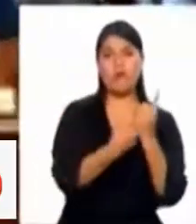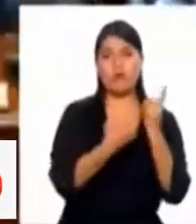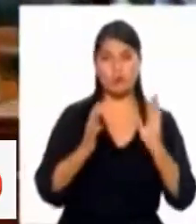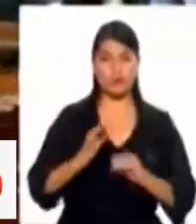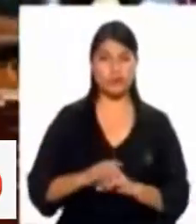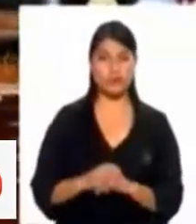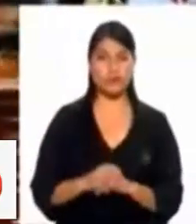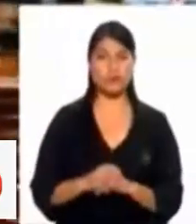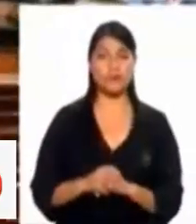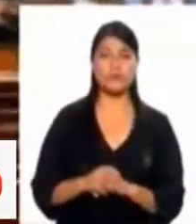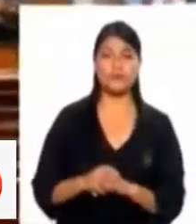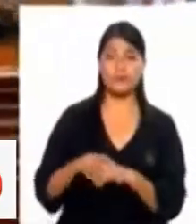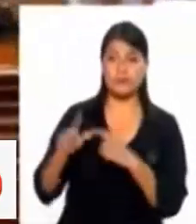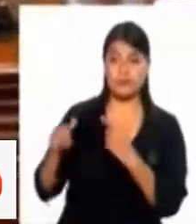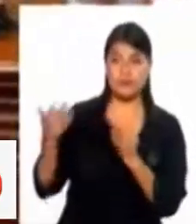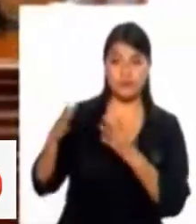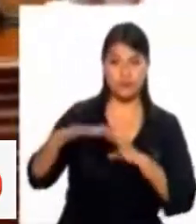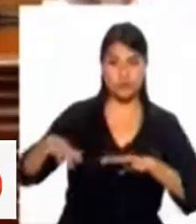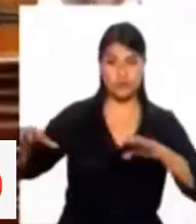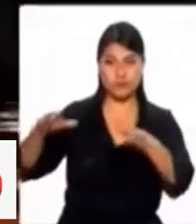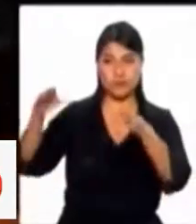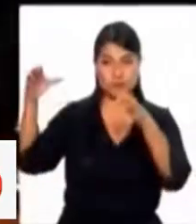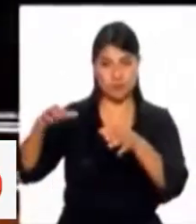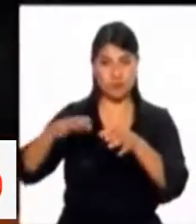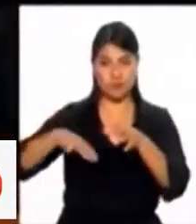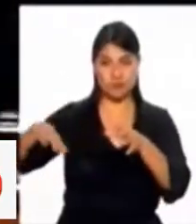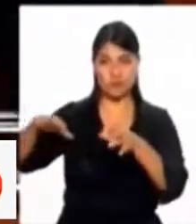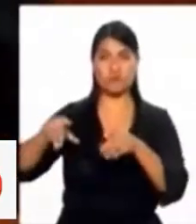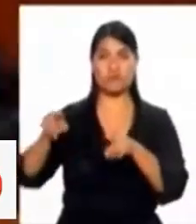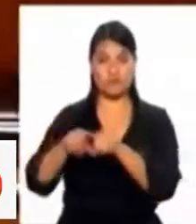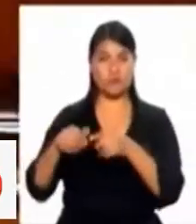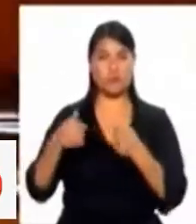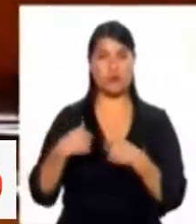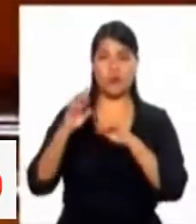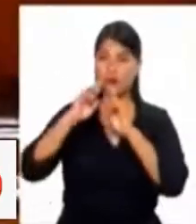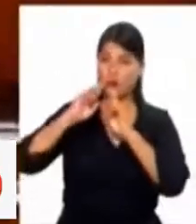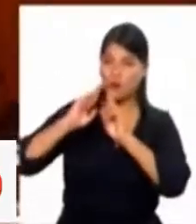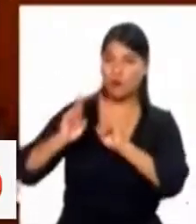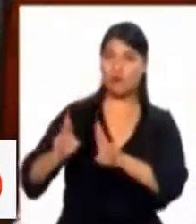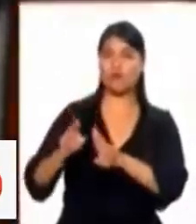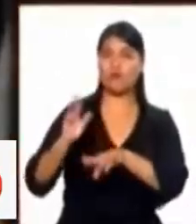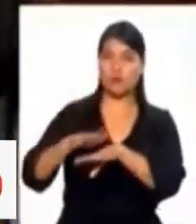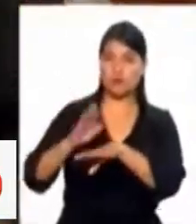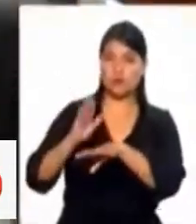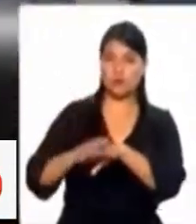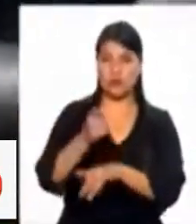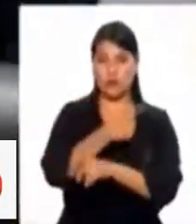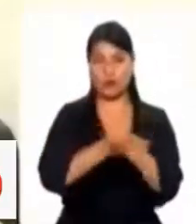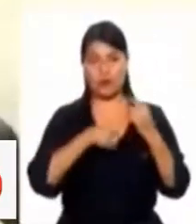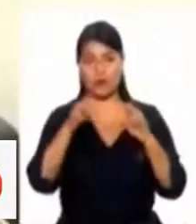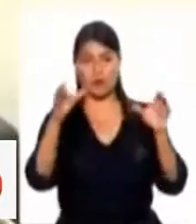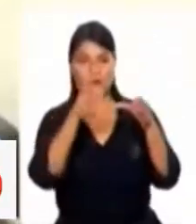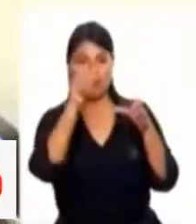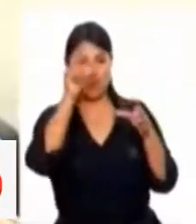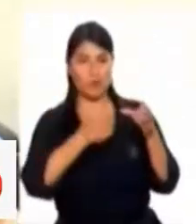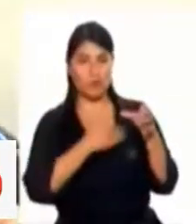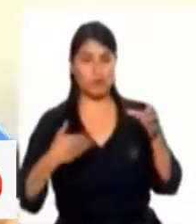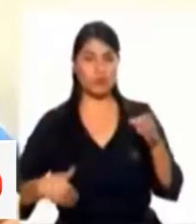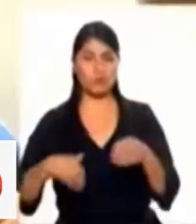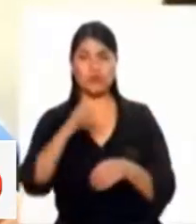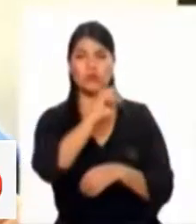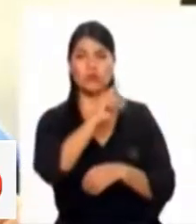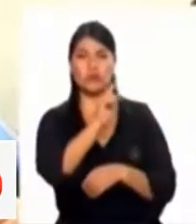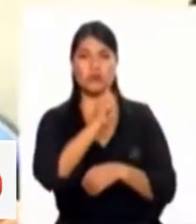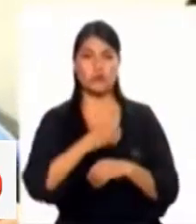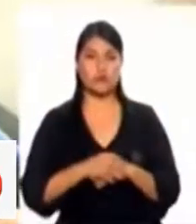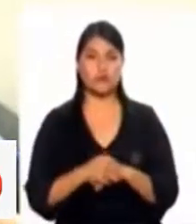Los congresistas que forman parte de las bancadas con asiento en la mesa directiva también responden a las imputaciones contra Soto. Con todo el cariño